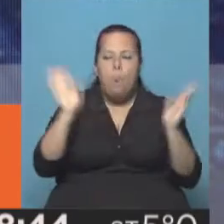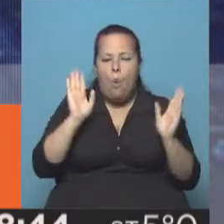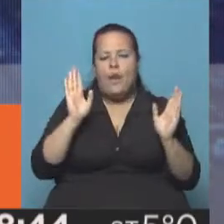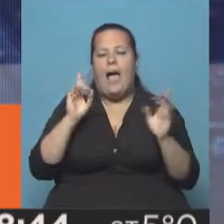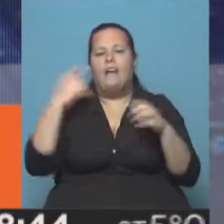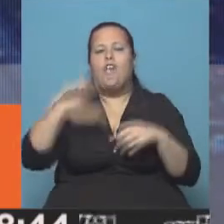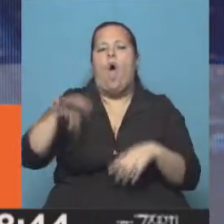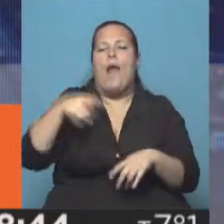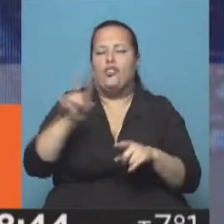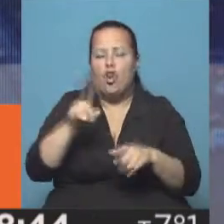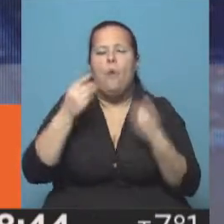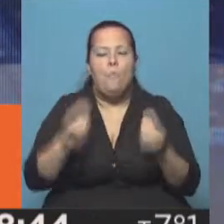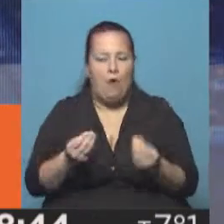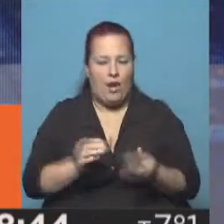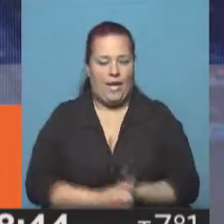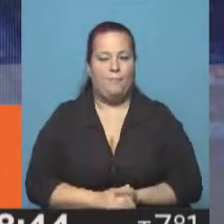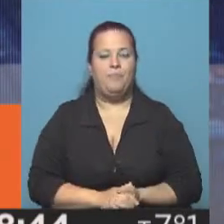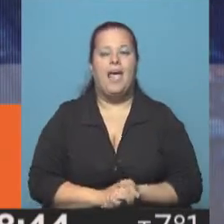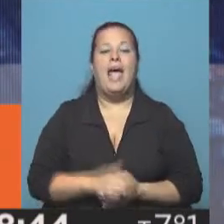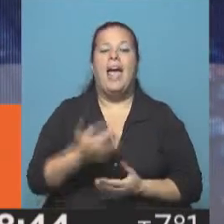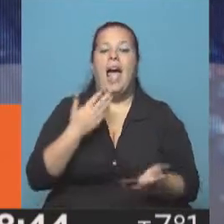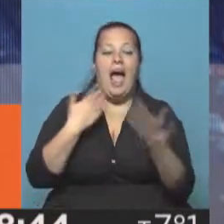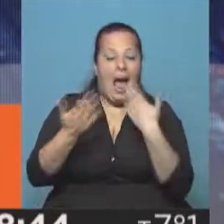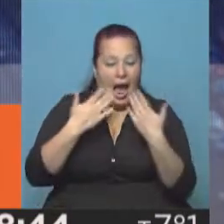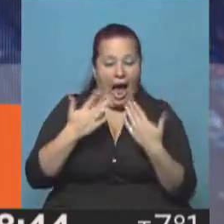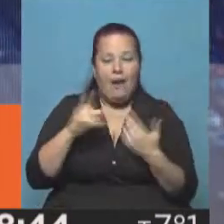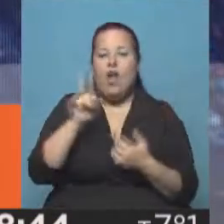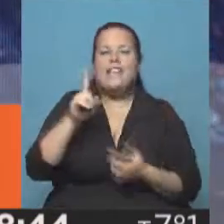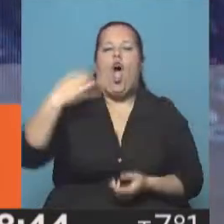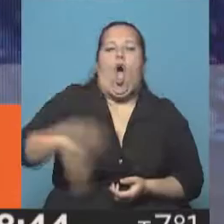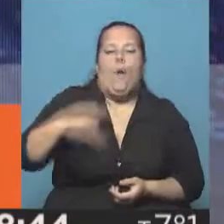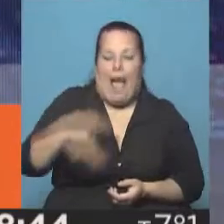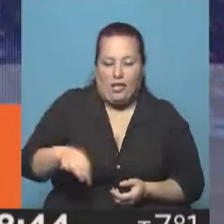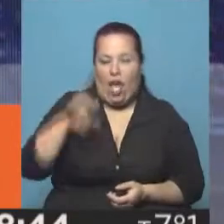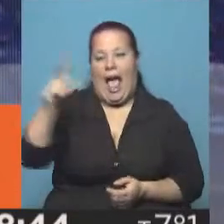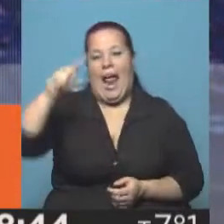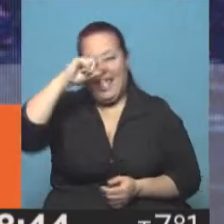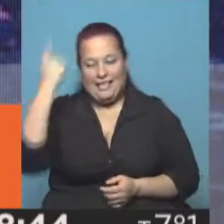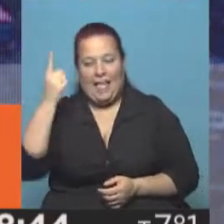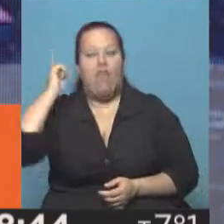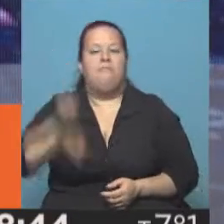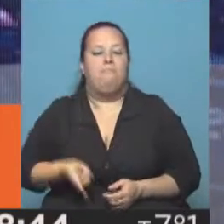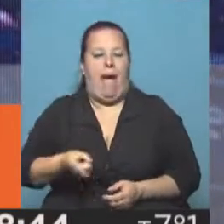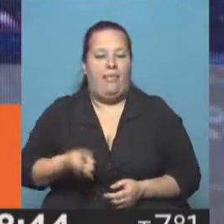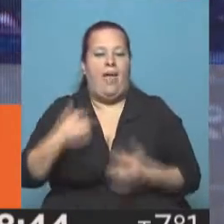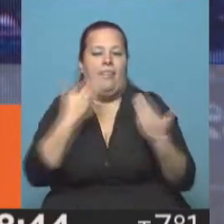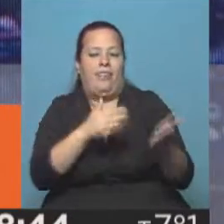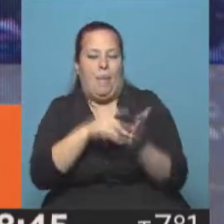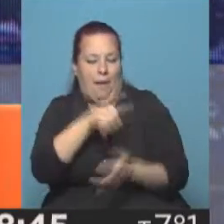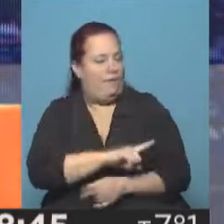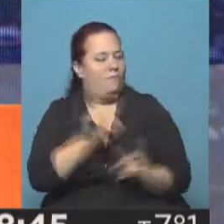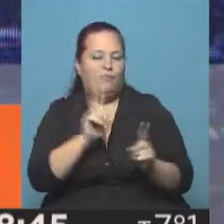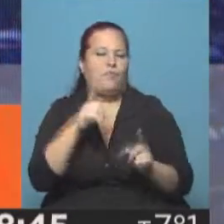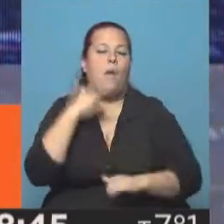no vinculantes en el sentido de que la lo que se diga no obliga al estado a tomar la decisión conforme a eso tenemos que